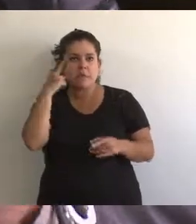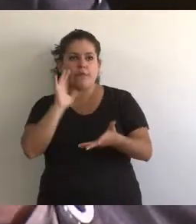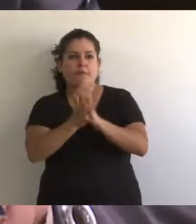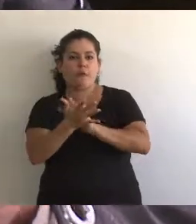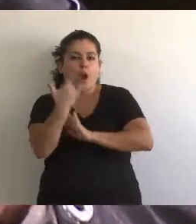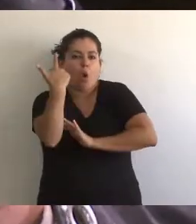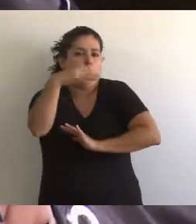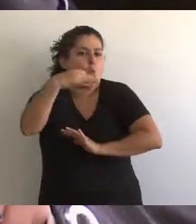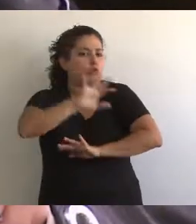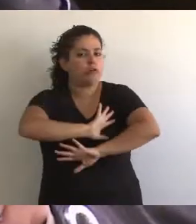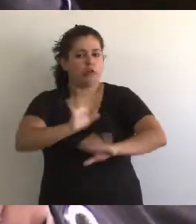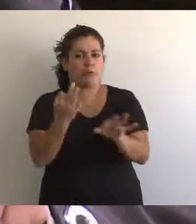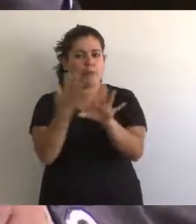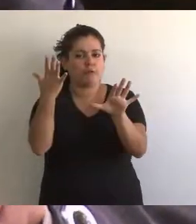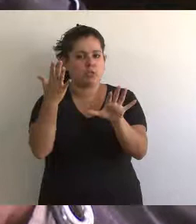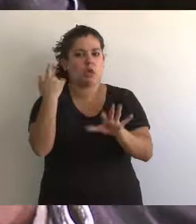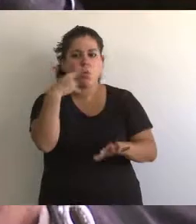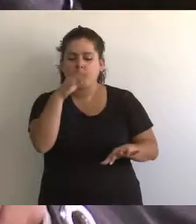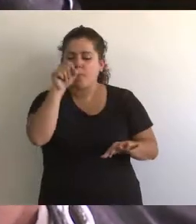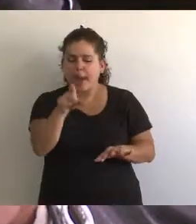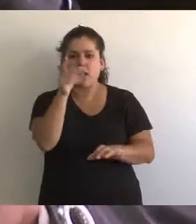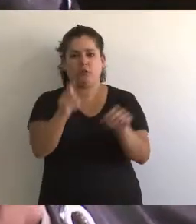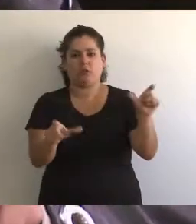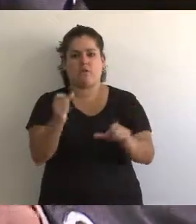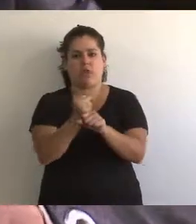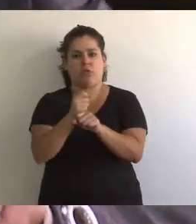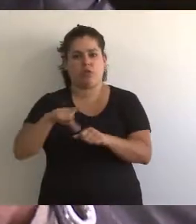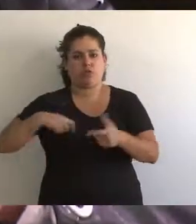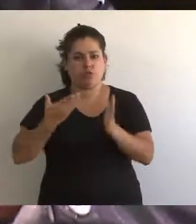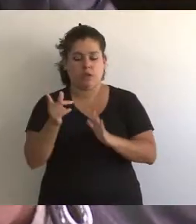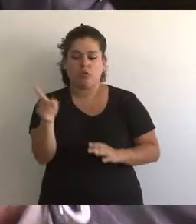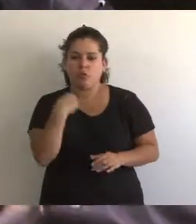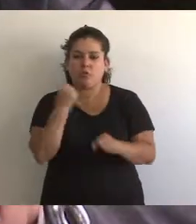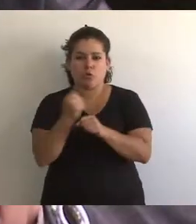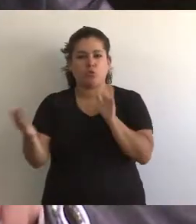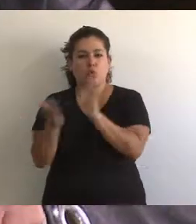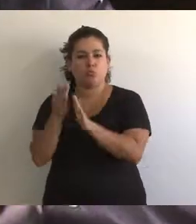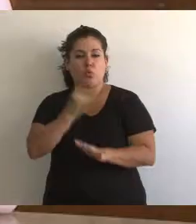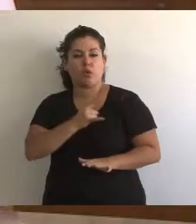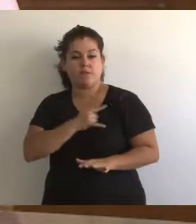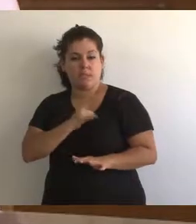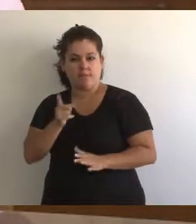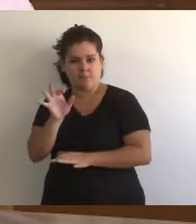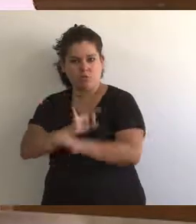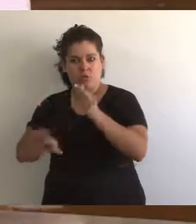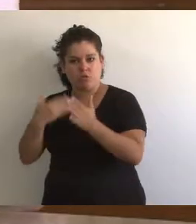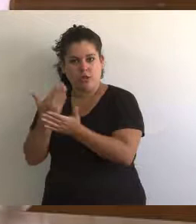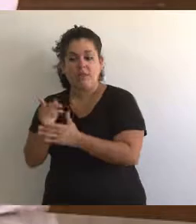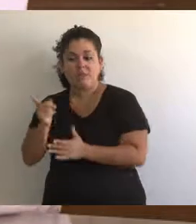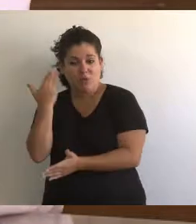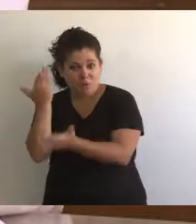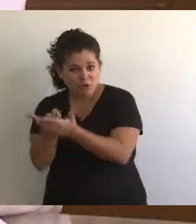un instrumento único para las trabajadoras sociales. Estamos trabajando con las universidades. Este proyecto de